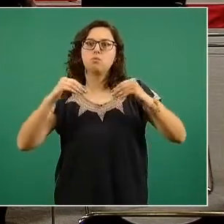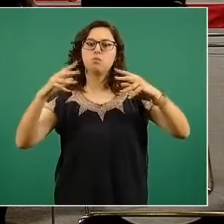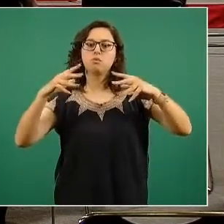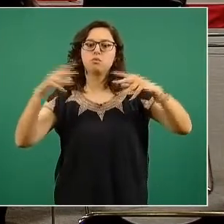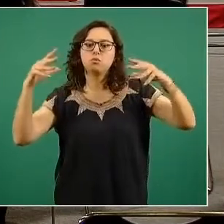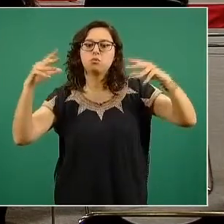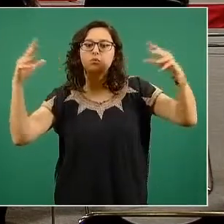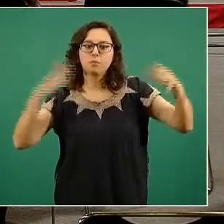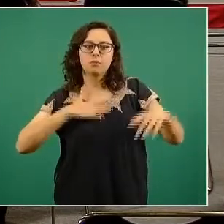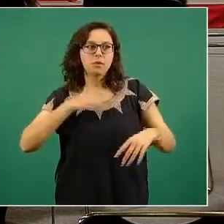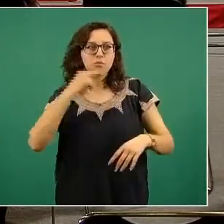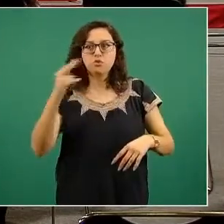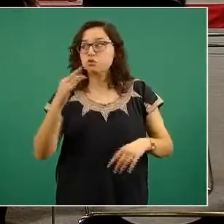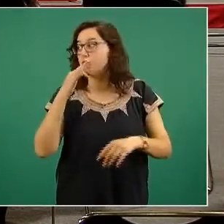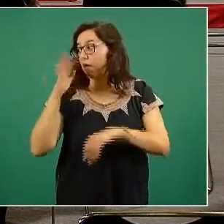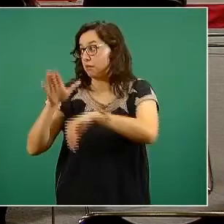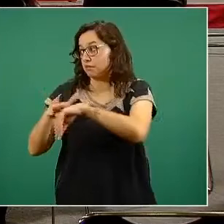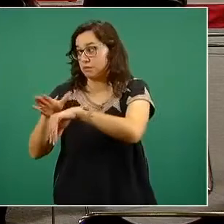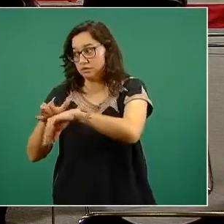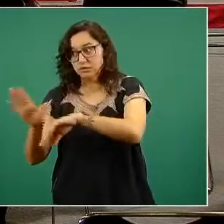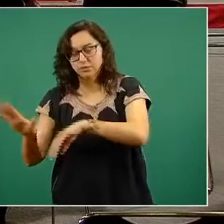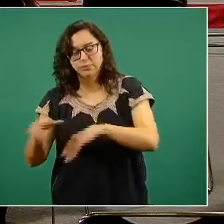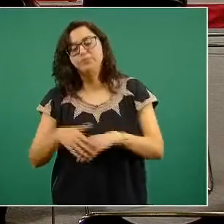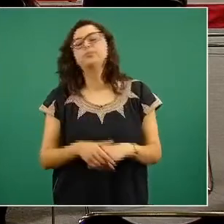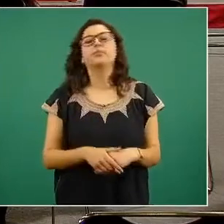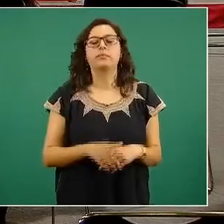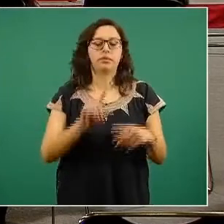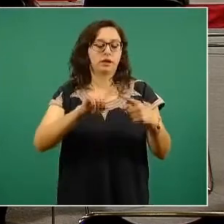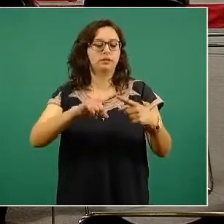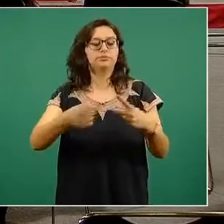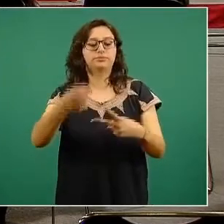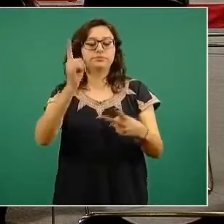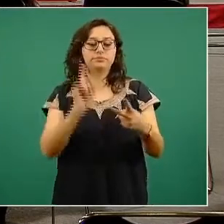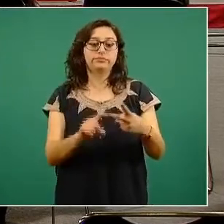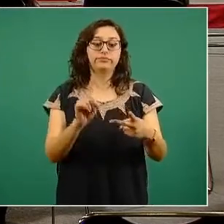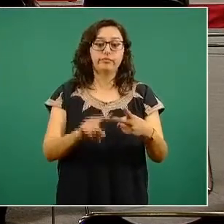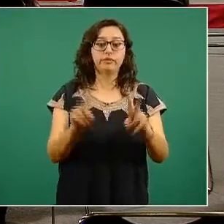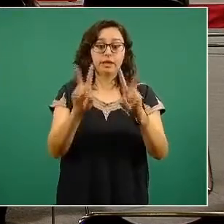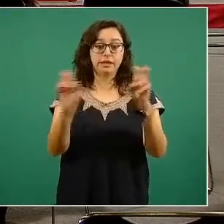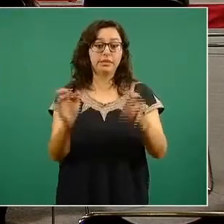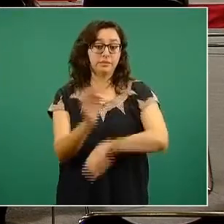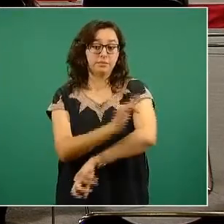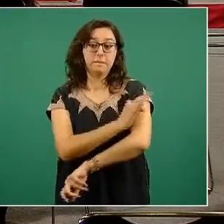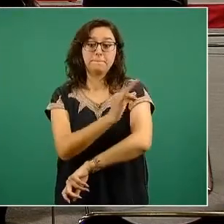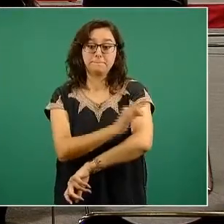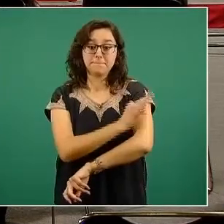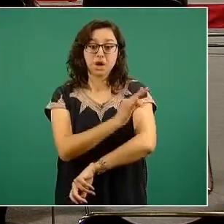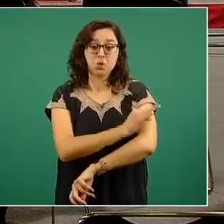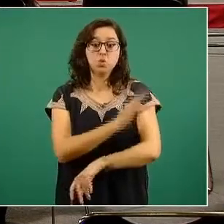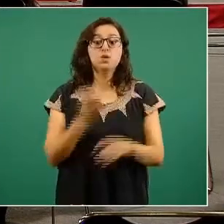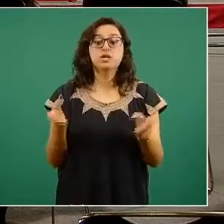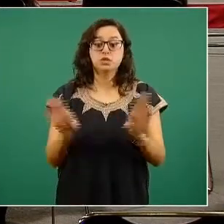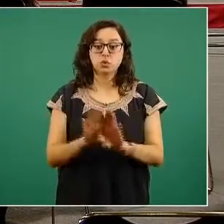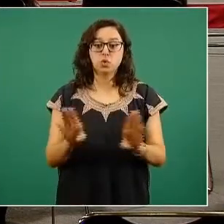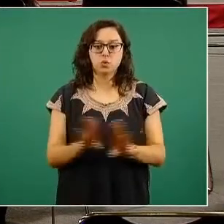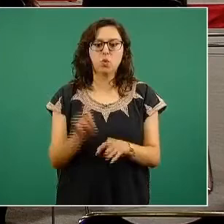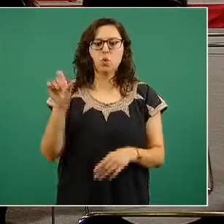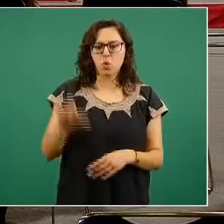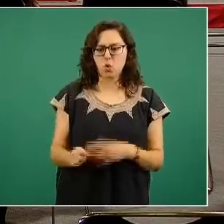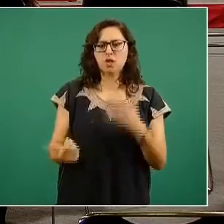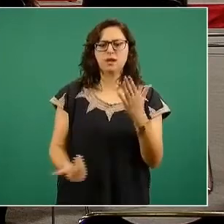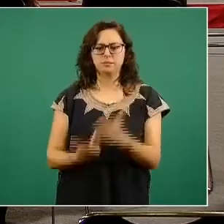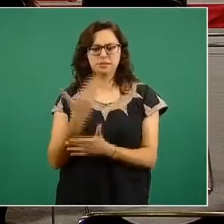el avance que tuvimos hoy sobre las vacunas. Desde luego, de manera más amplia retomaré sobre lo que señalamos esta misma